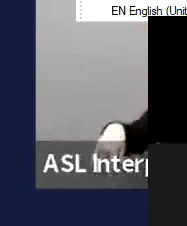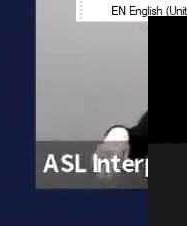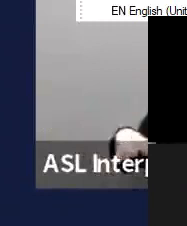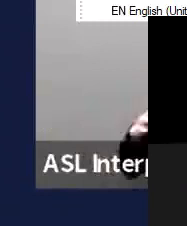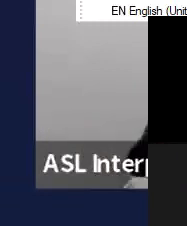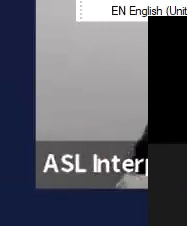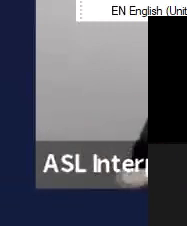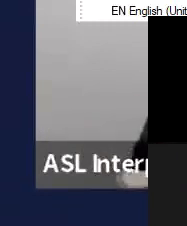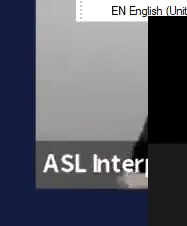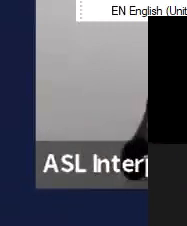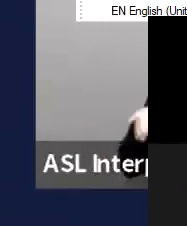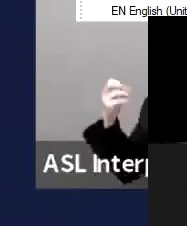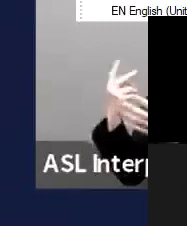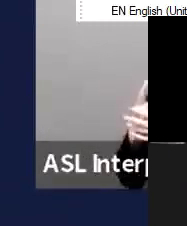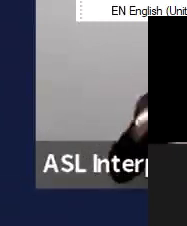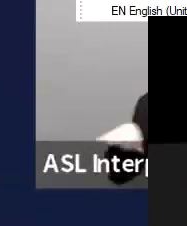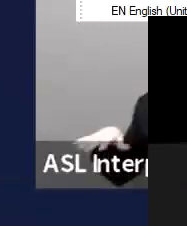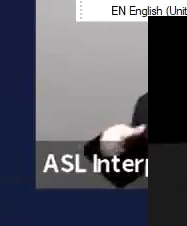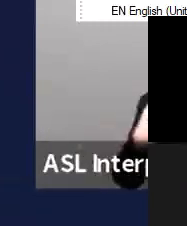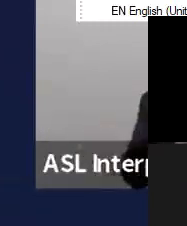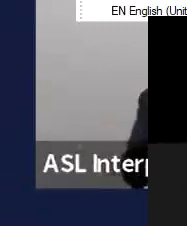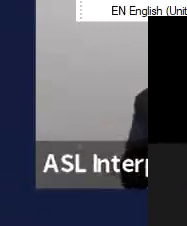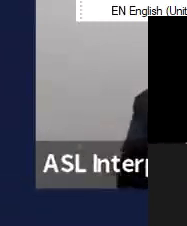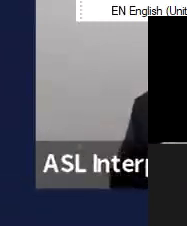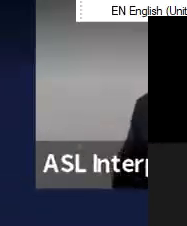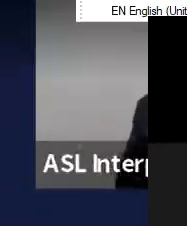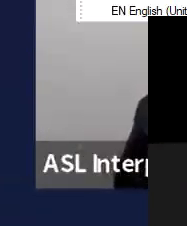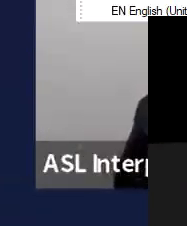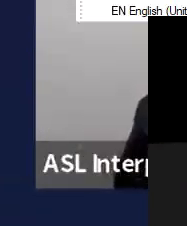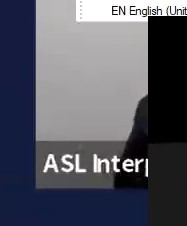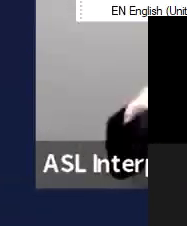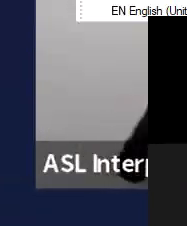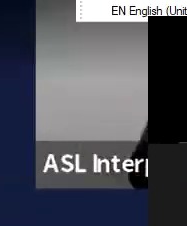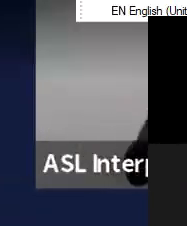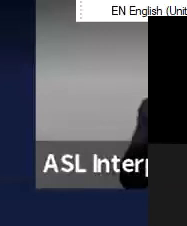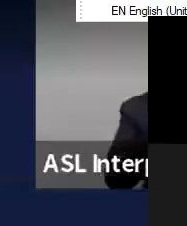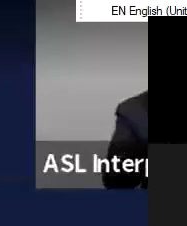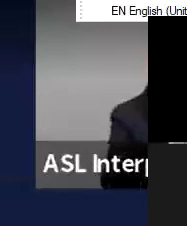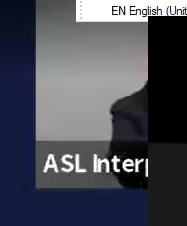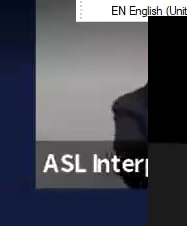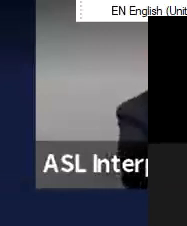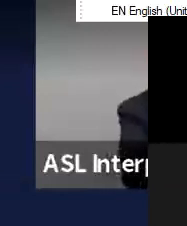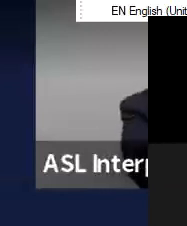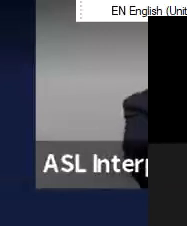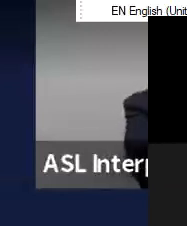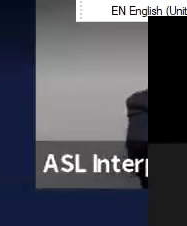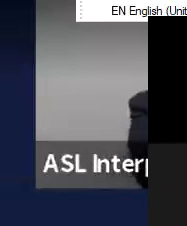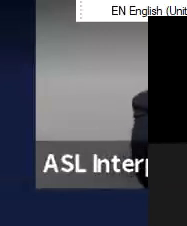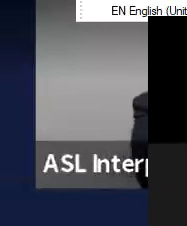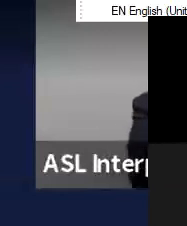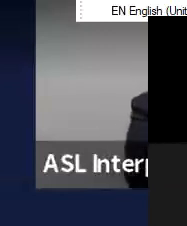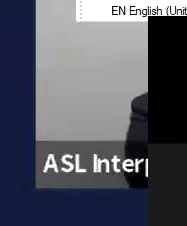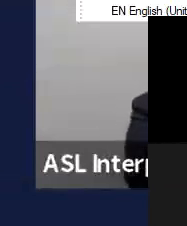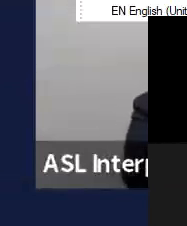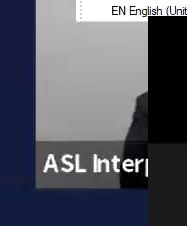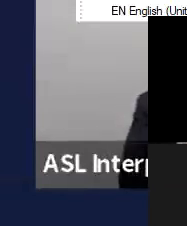todavía no son elegibles para recibir a la vacuna. Pero también siempre debemos de proteger a los hospitales y el